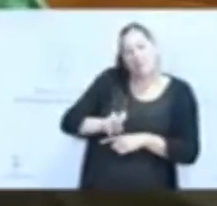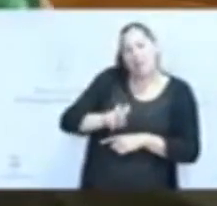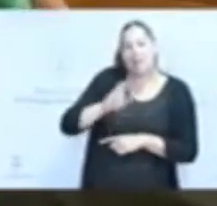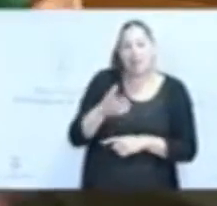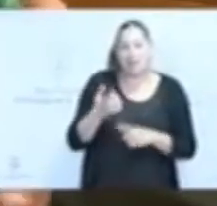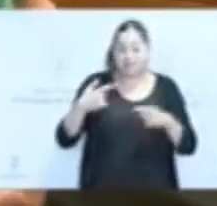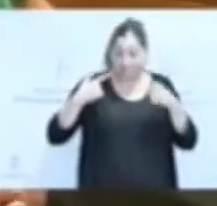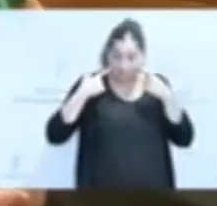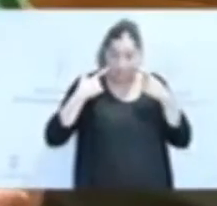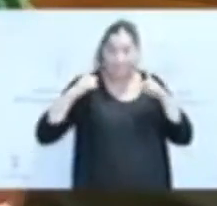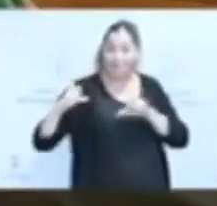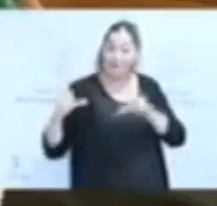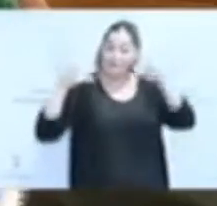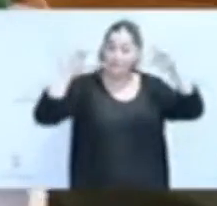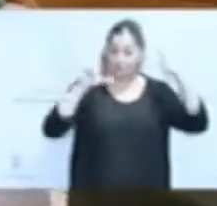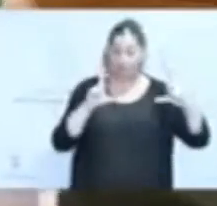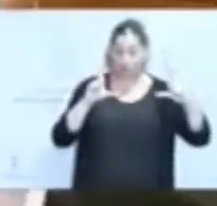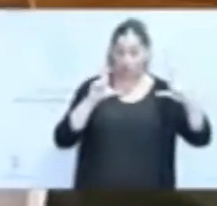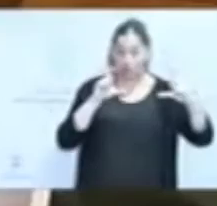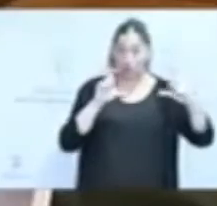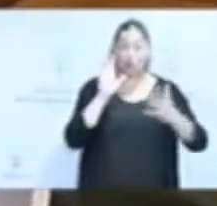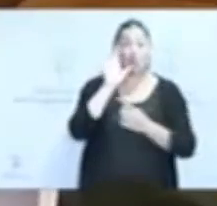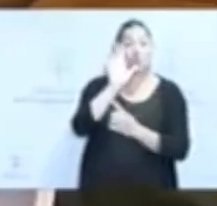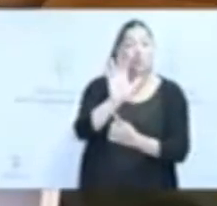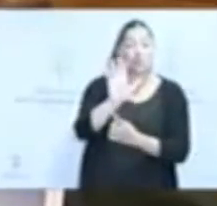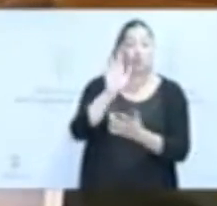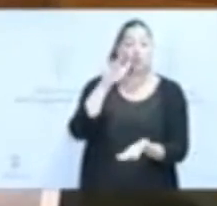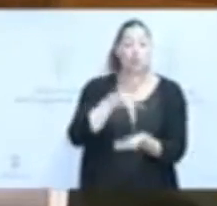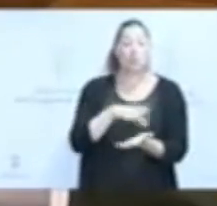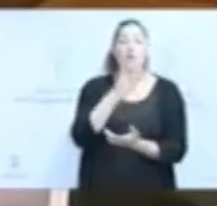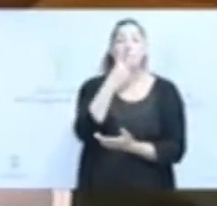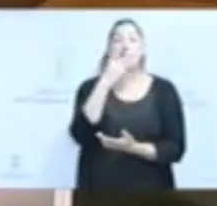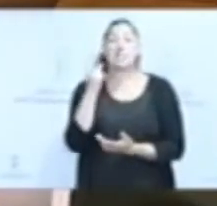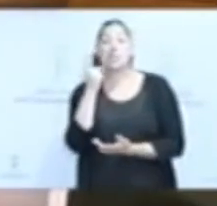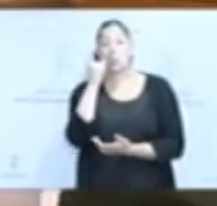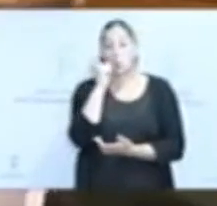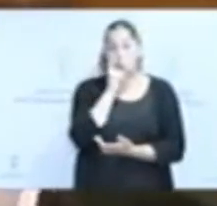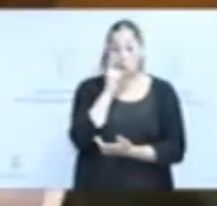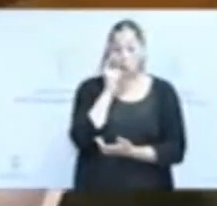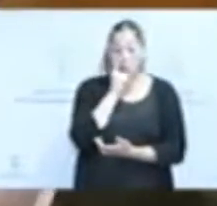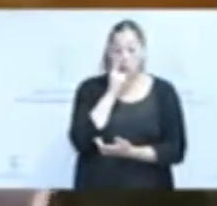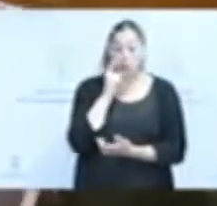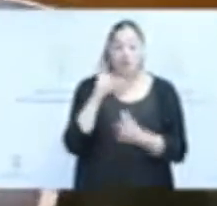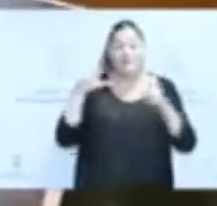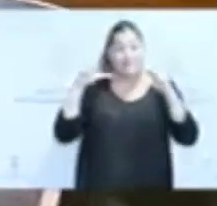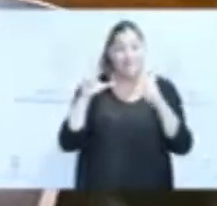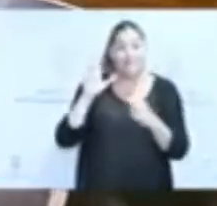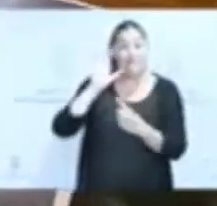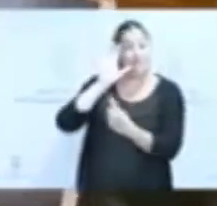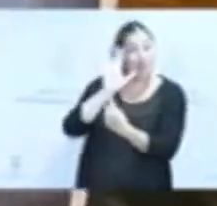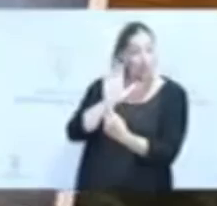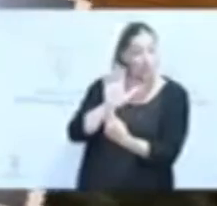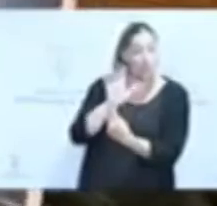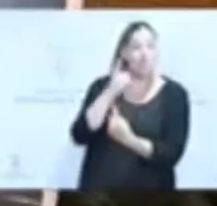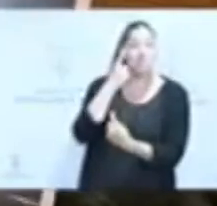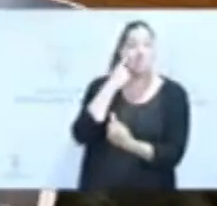Esta foto fue tomada el 21 de junio. En ella se ven